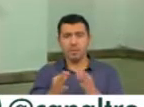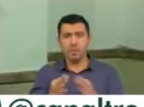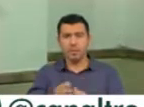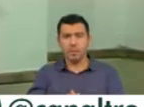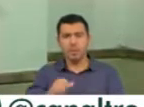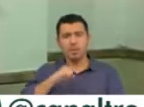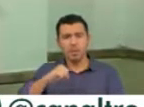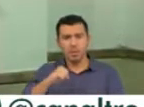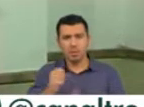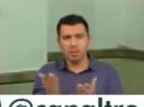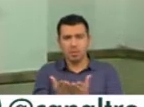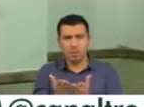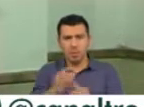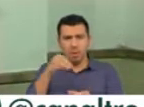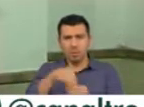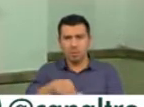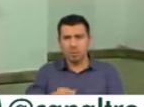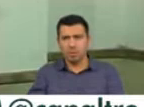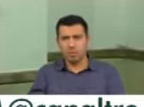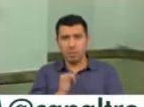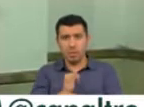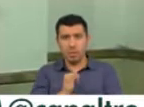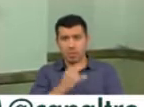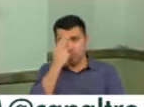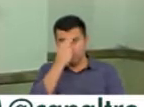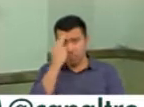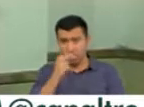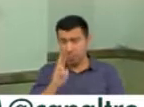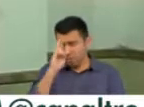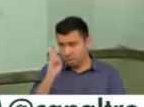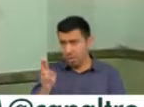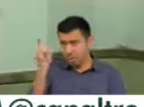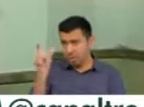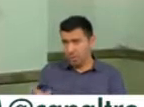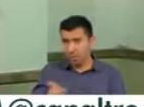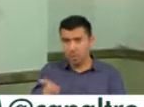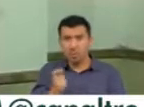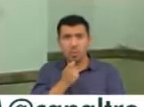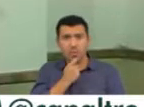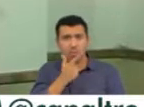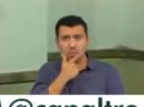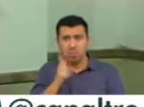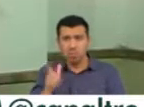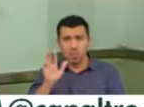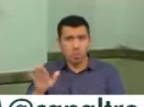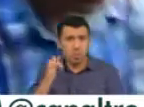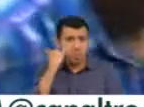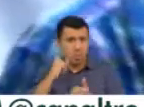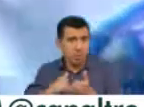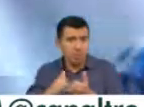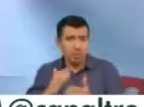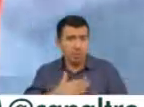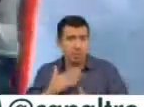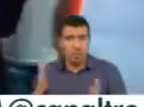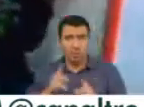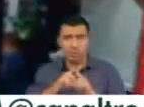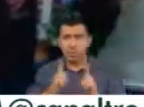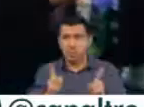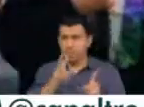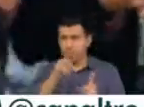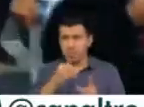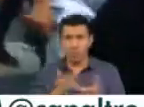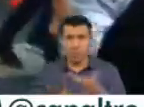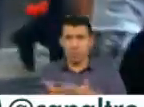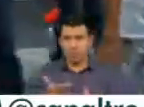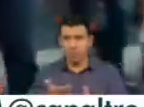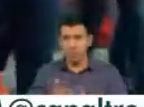los derechos de la educación la Iglesia Católica respeta la persona respeta su su identidad de género con camiseta Blanca